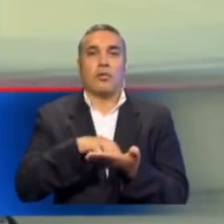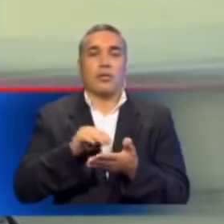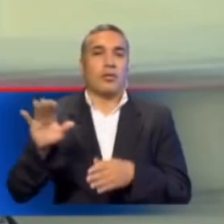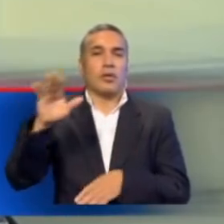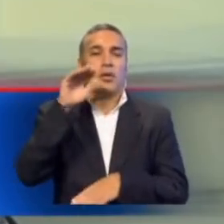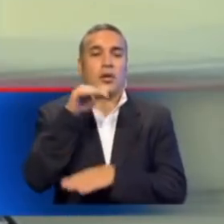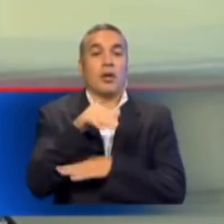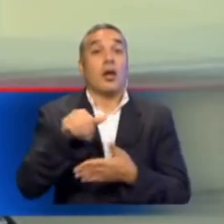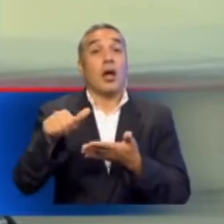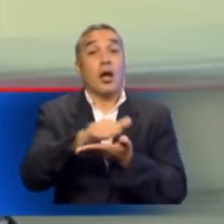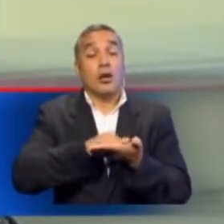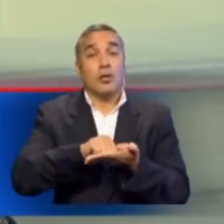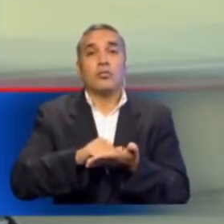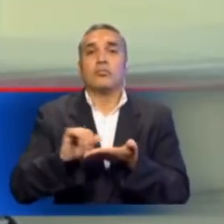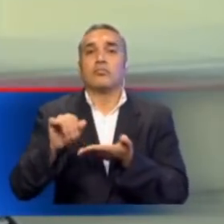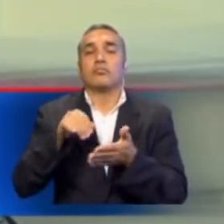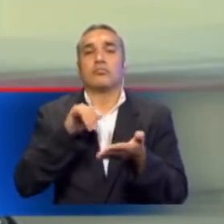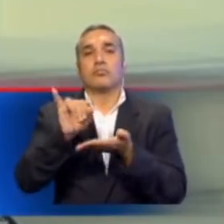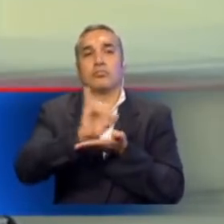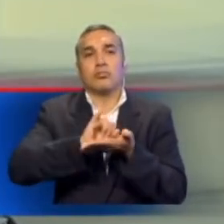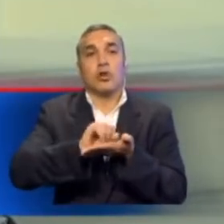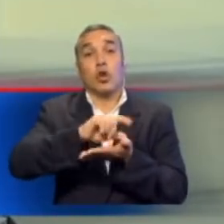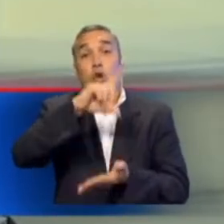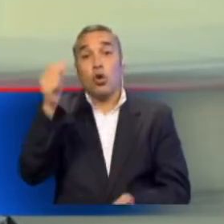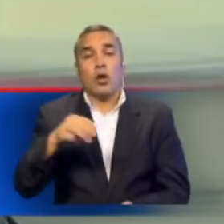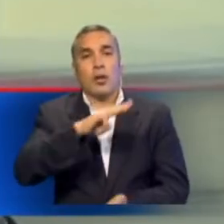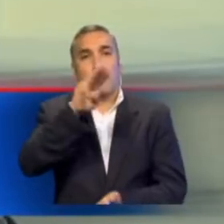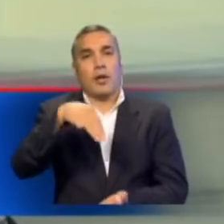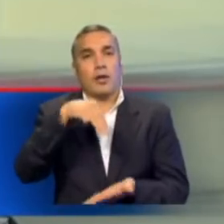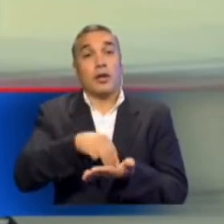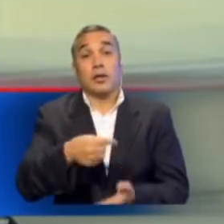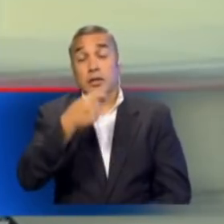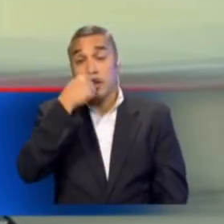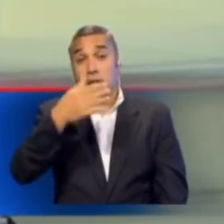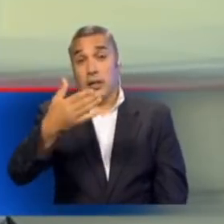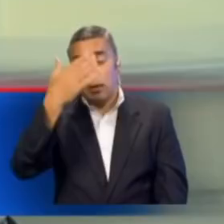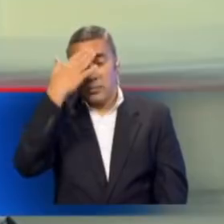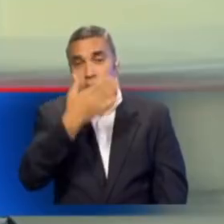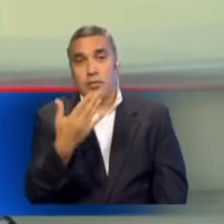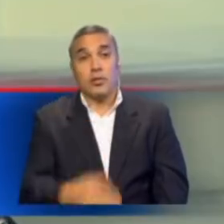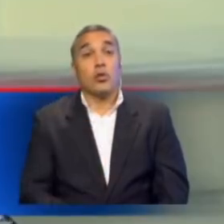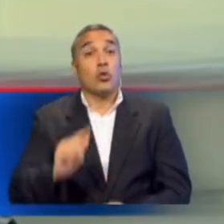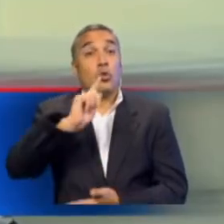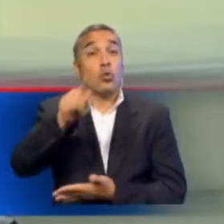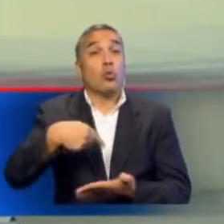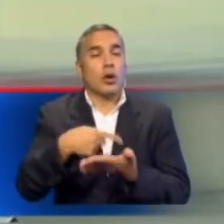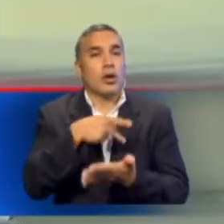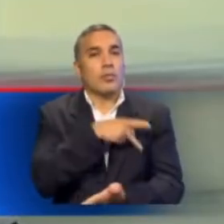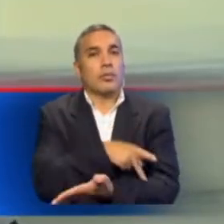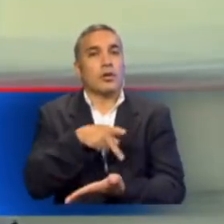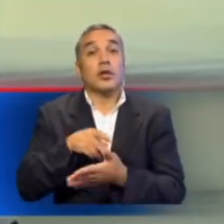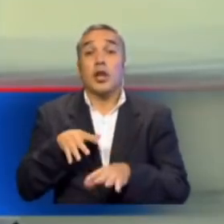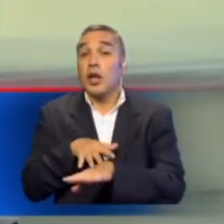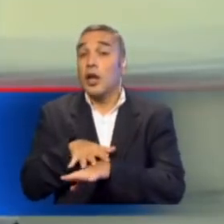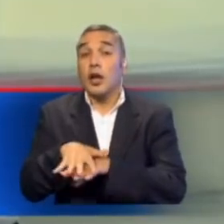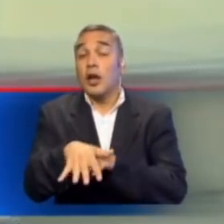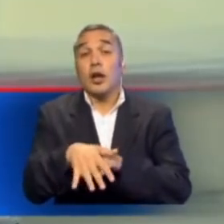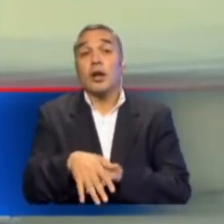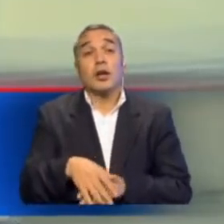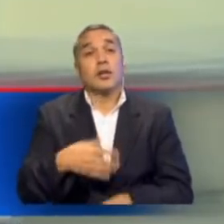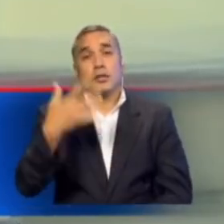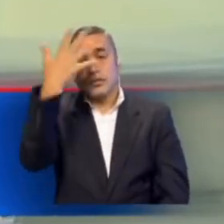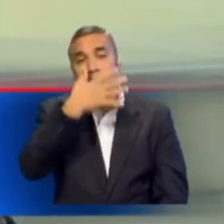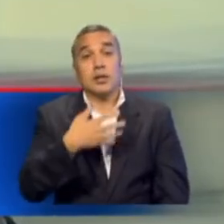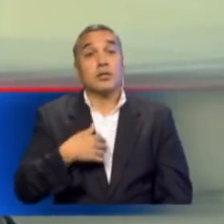país, Azuay, Imbabura, Loja, Manabí, Santo Domingo de los Áchilas, Guayas, Pichincha, Los Ríos,